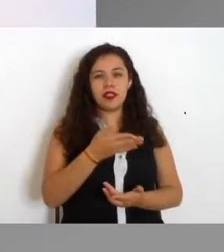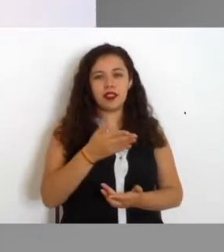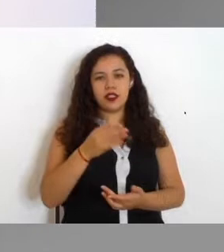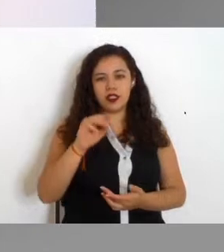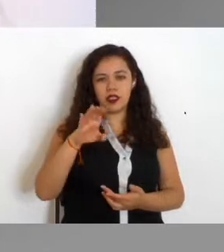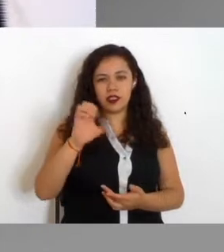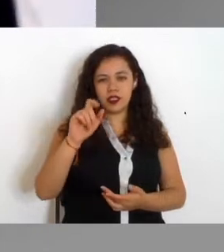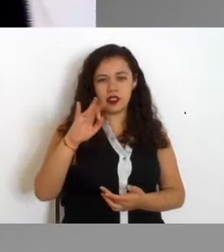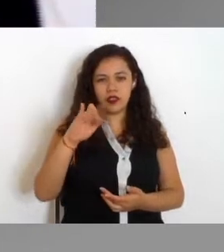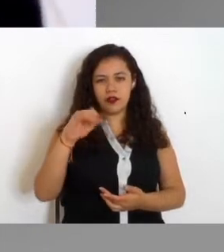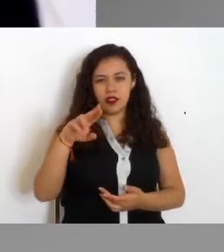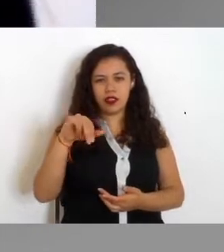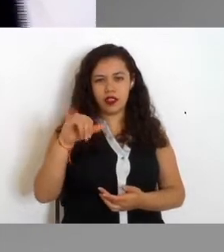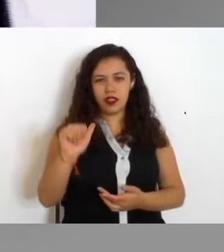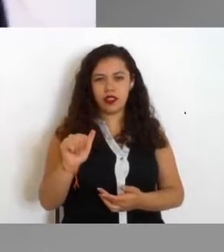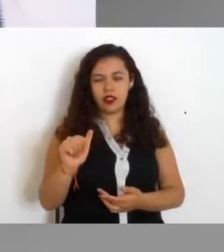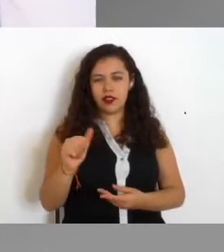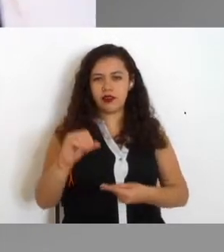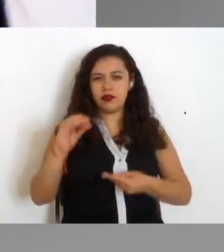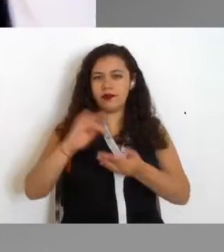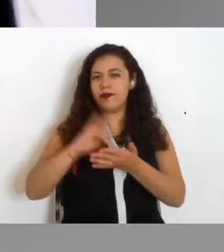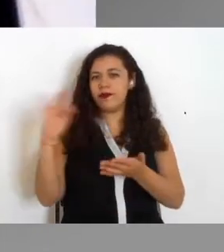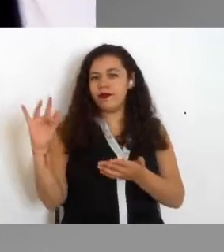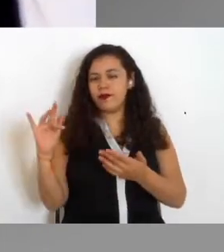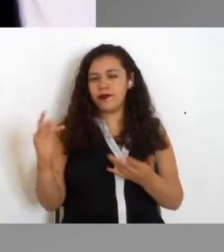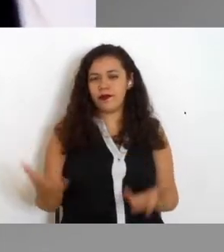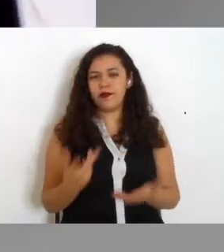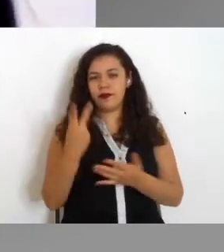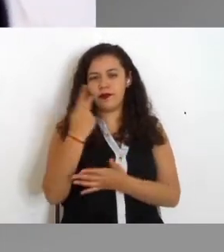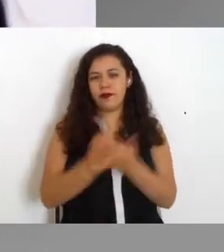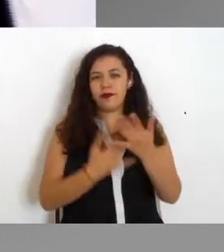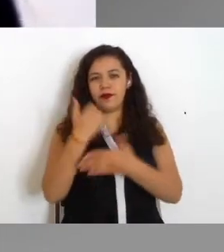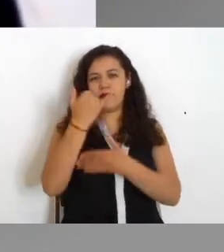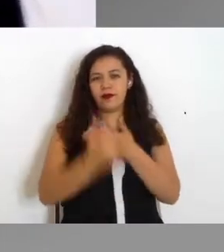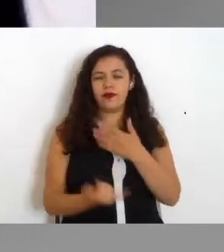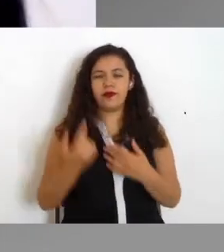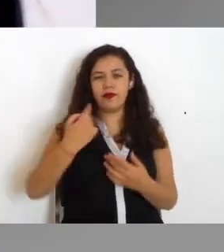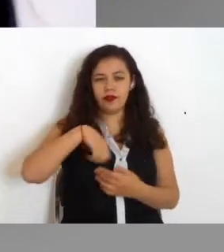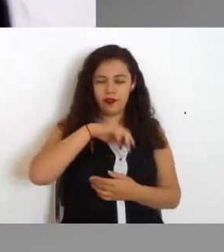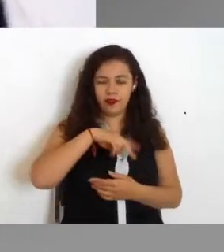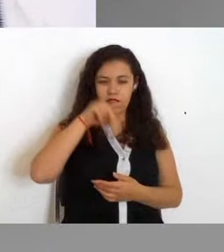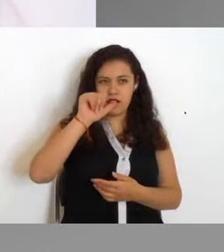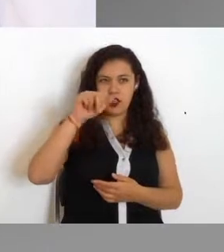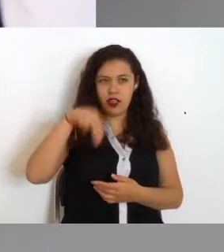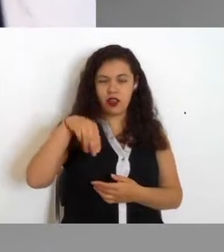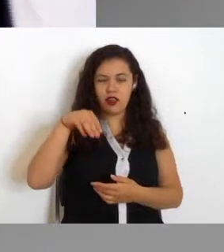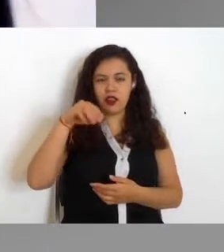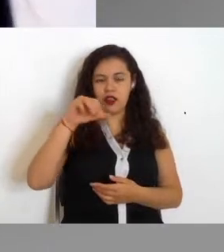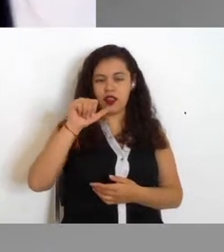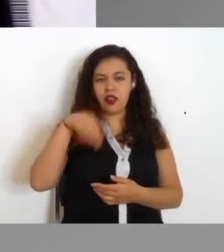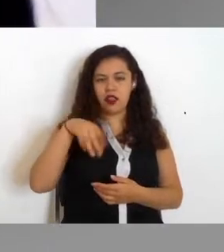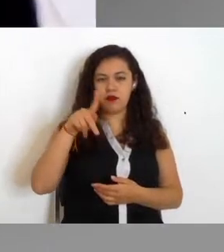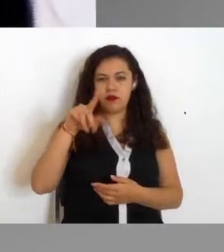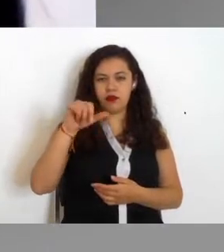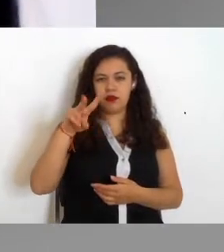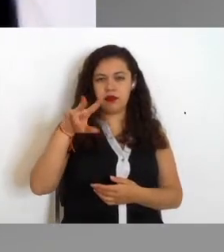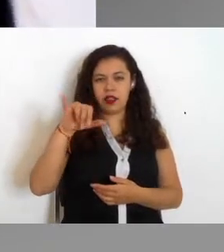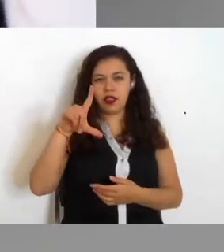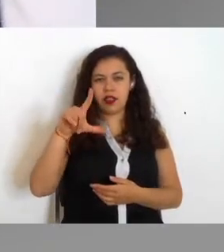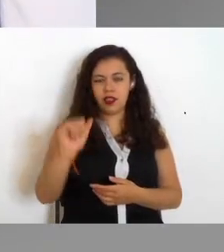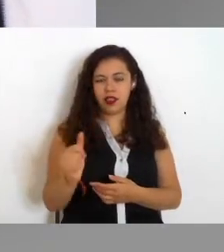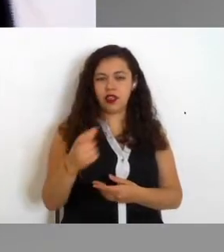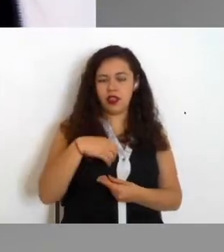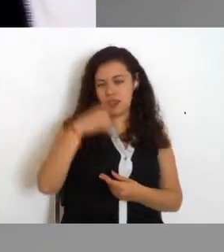Gracias. Quiero compartirles que grandes proyectos que hemos desarrollado en Ampubalia casi desde su fundación han sido por la vinculación con